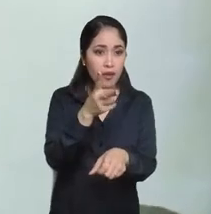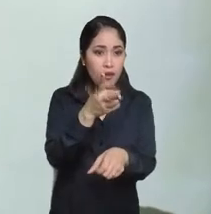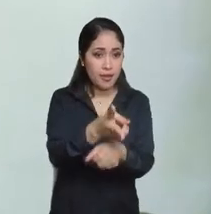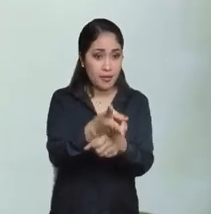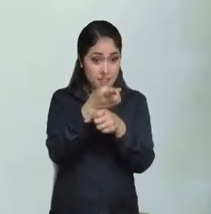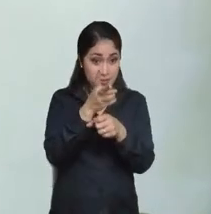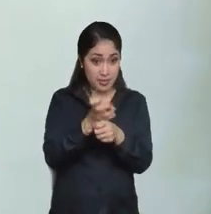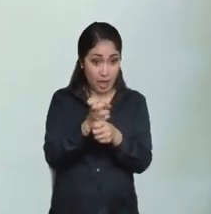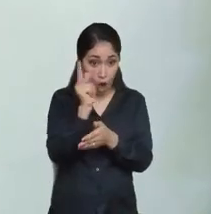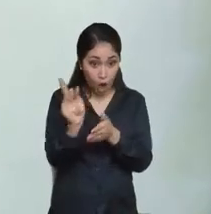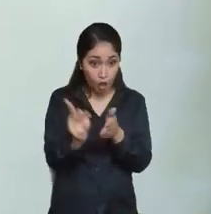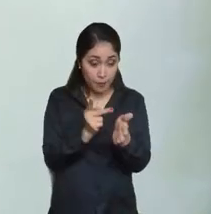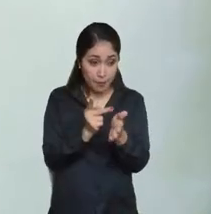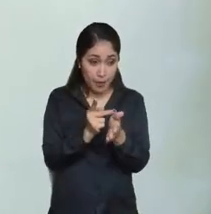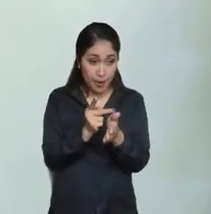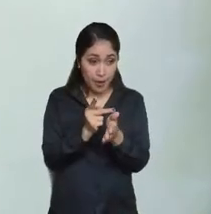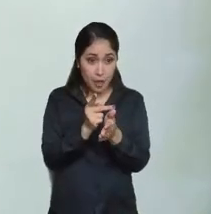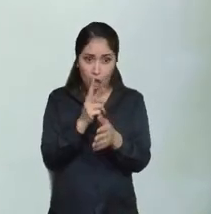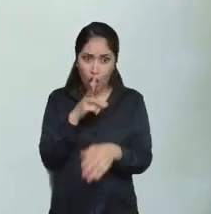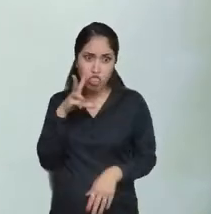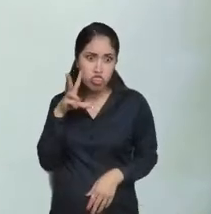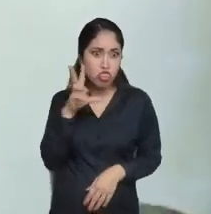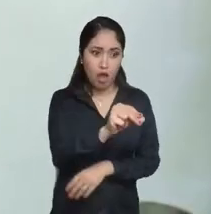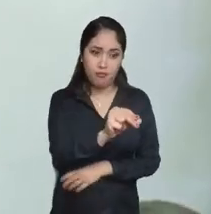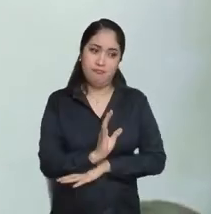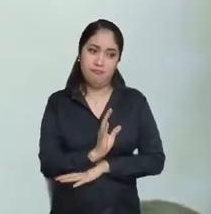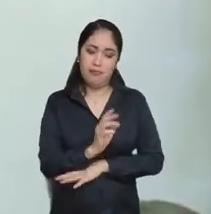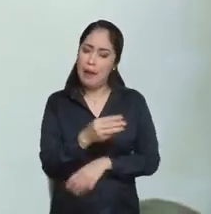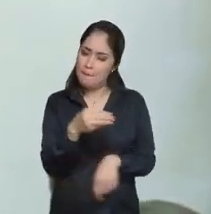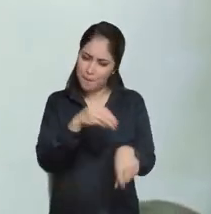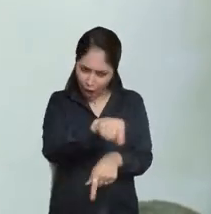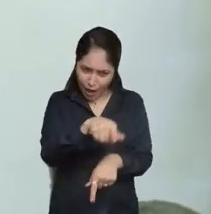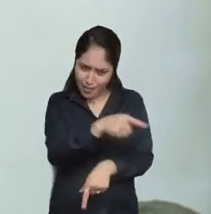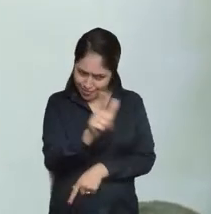Es lo que quieren que les diga, le gusta el sensacionalismo